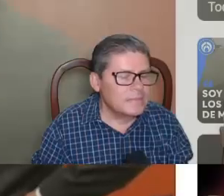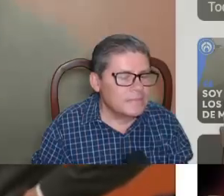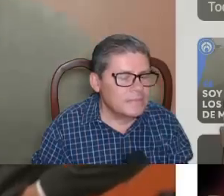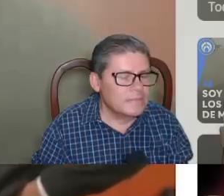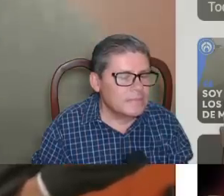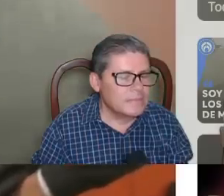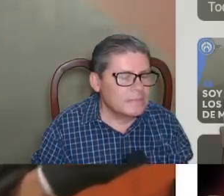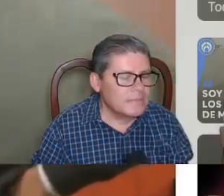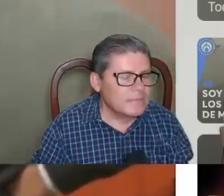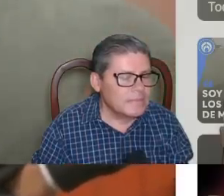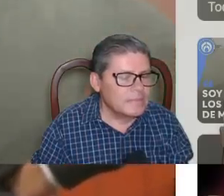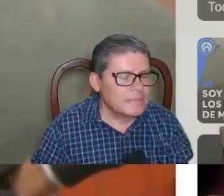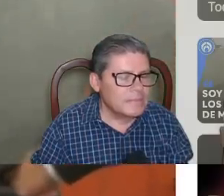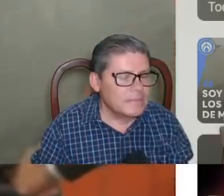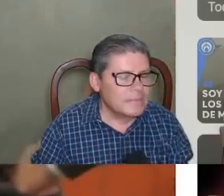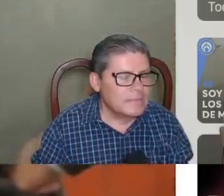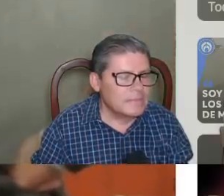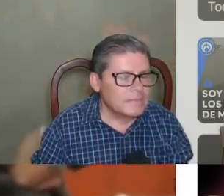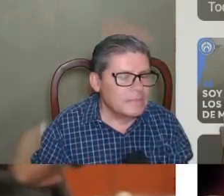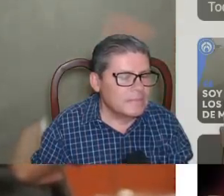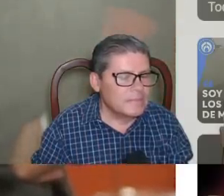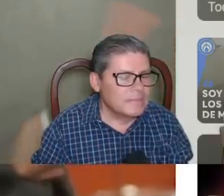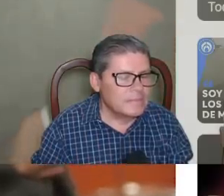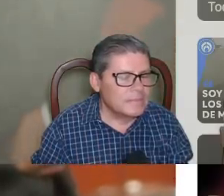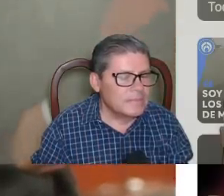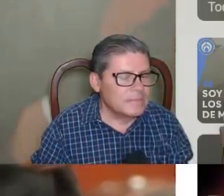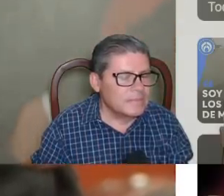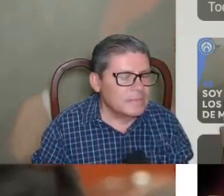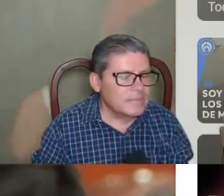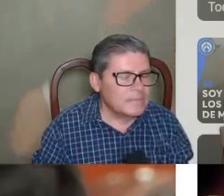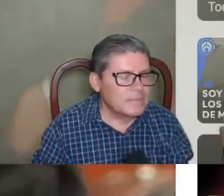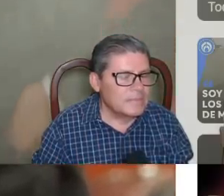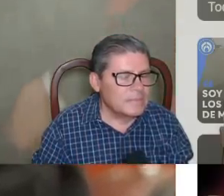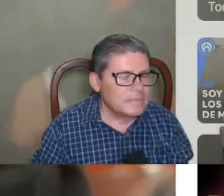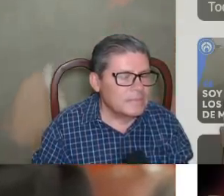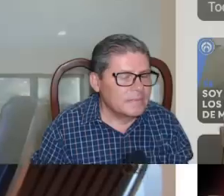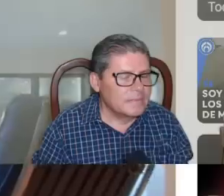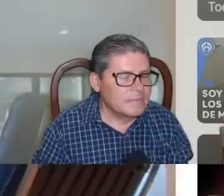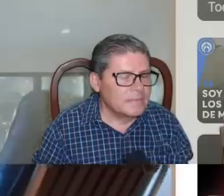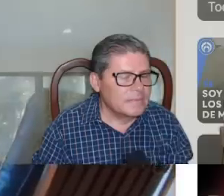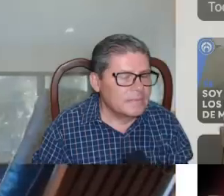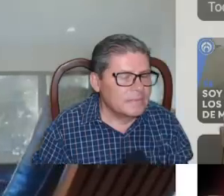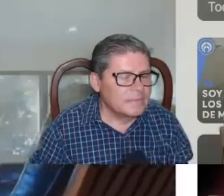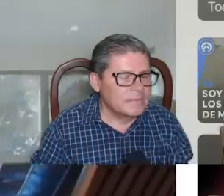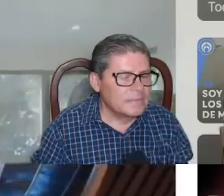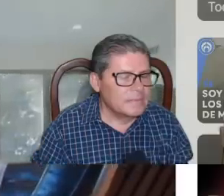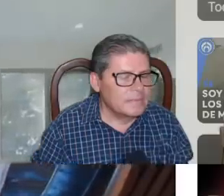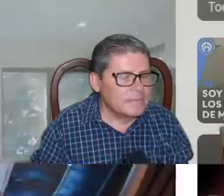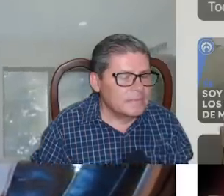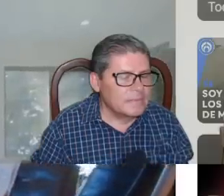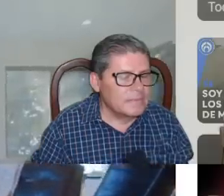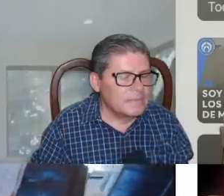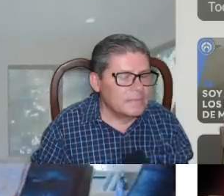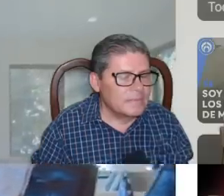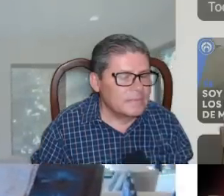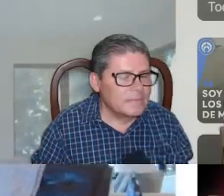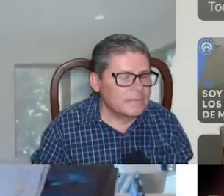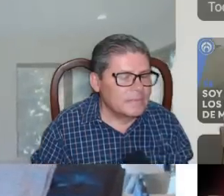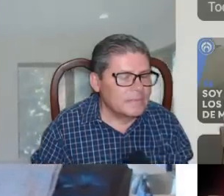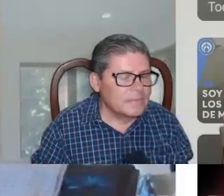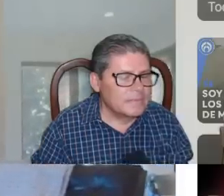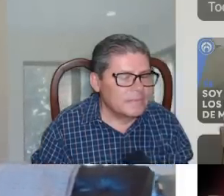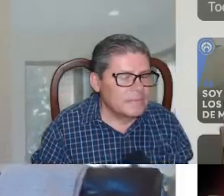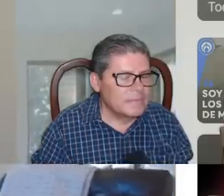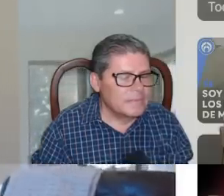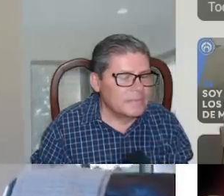El contrato es entre mi hermano y Collado, aseguró. Para formalizar la compra de las 3 viviendas